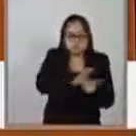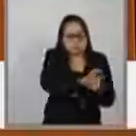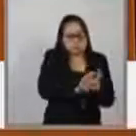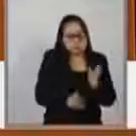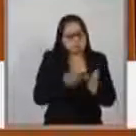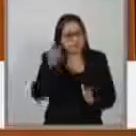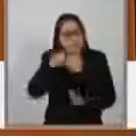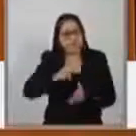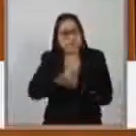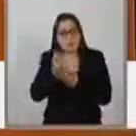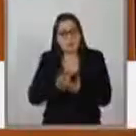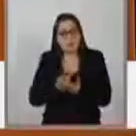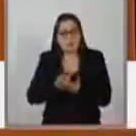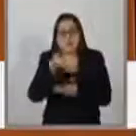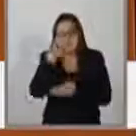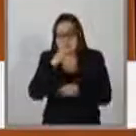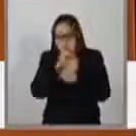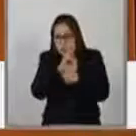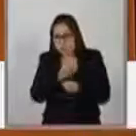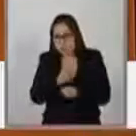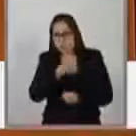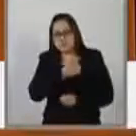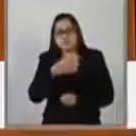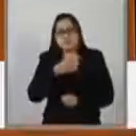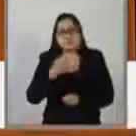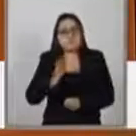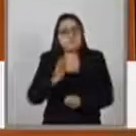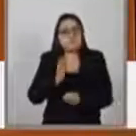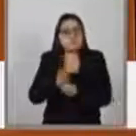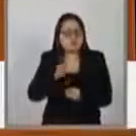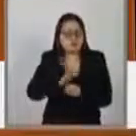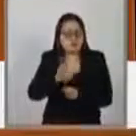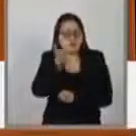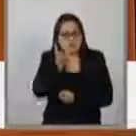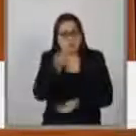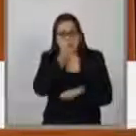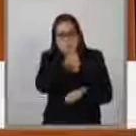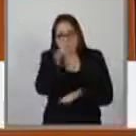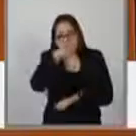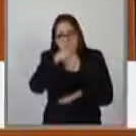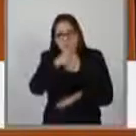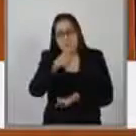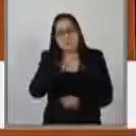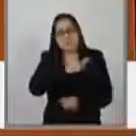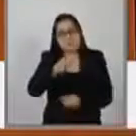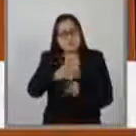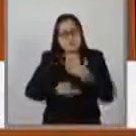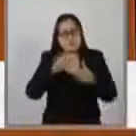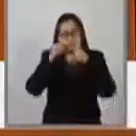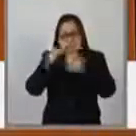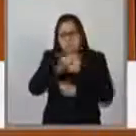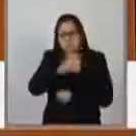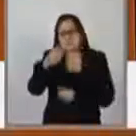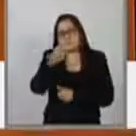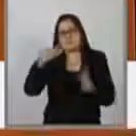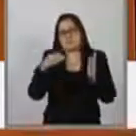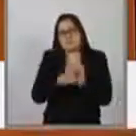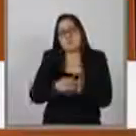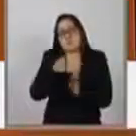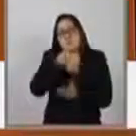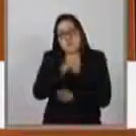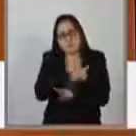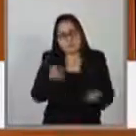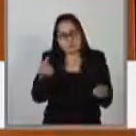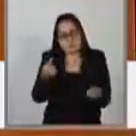los programas de estancias infantiles tengan una suficiencia económica necesaria que les permita atender a los más de 300,000 niños que